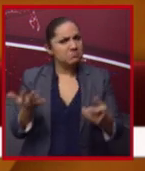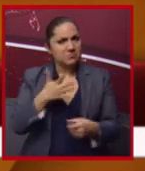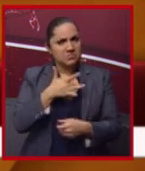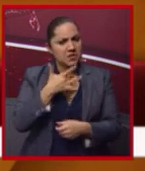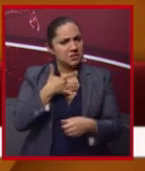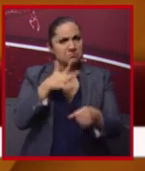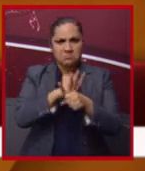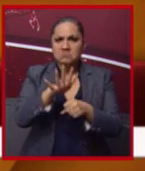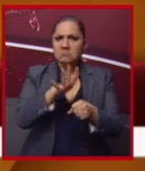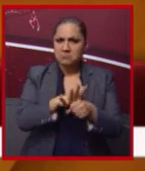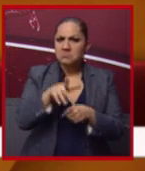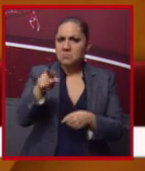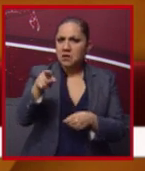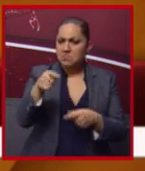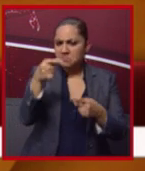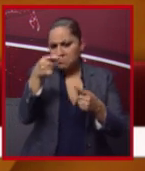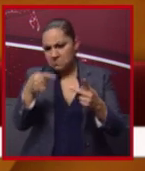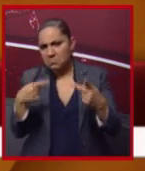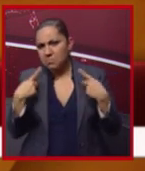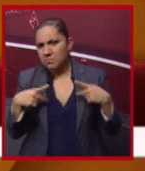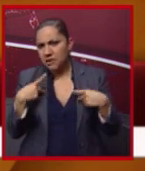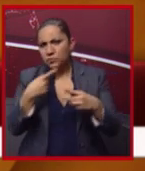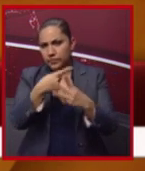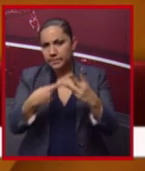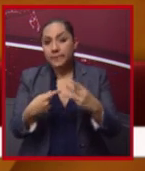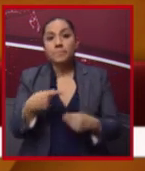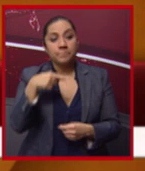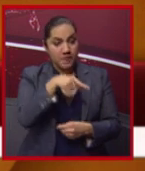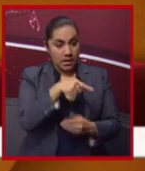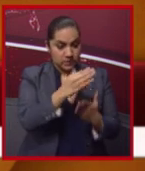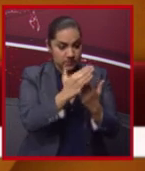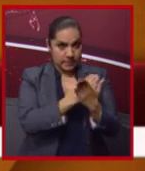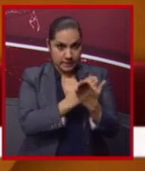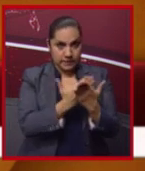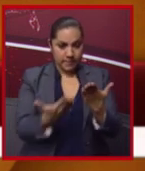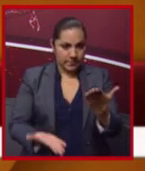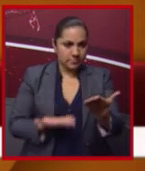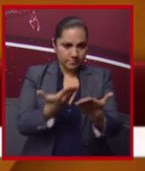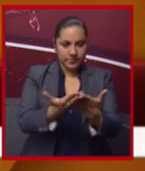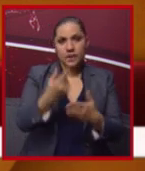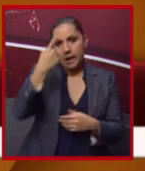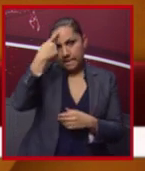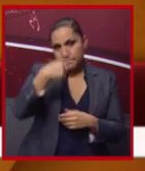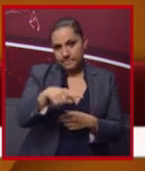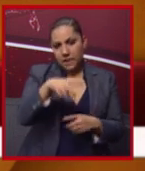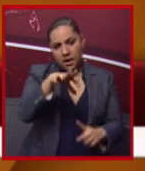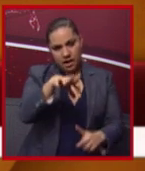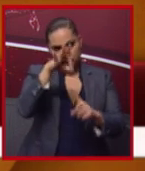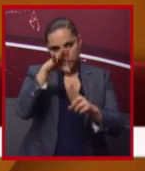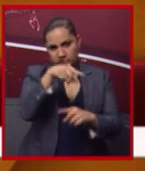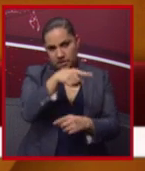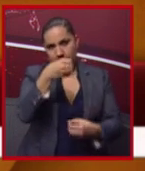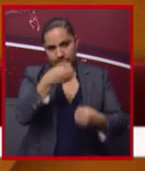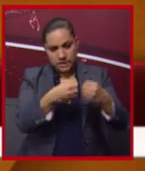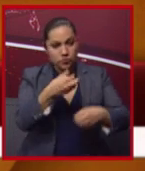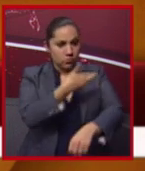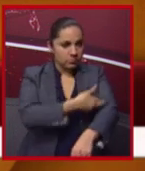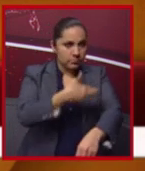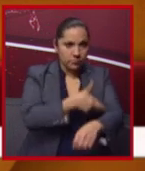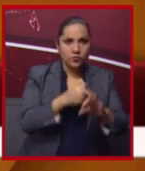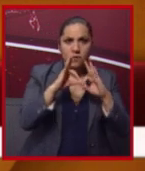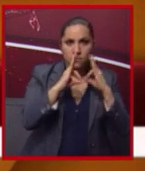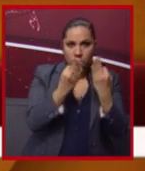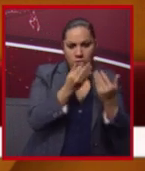que el procedimiento que se dio para elegir al ministro es el correcto, con